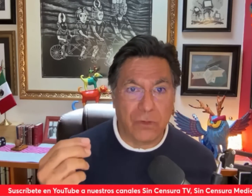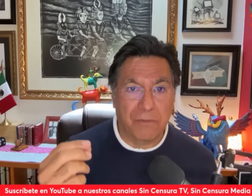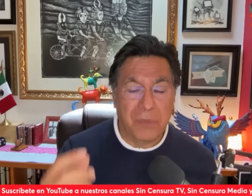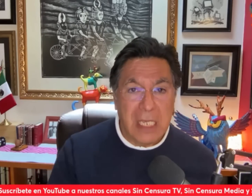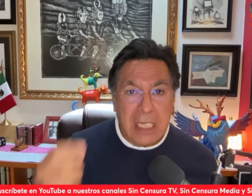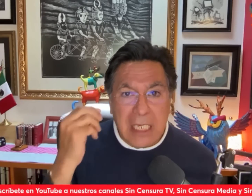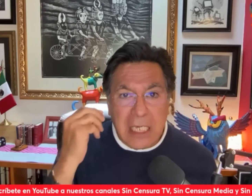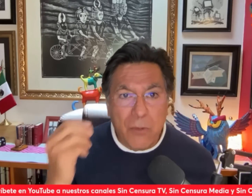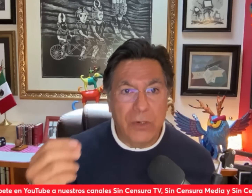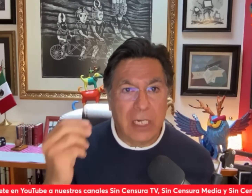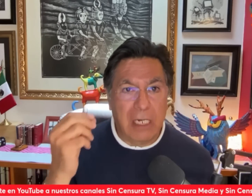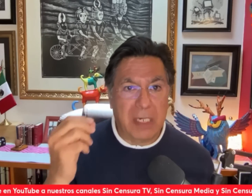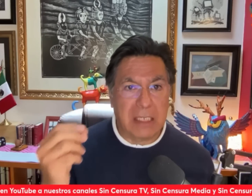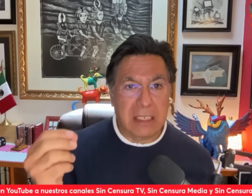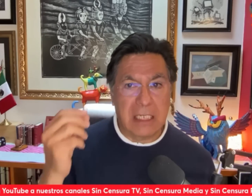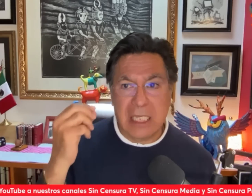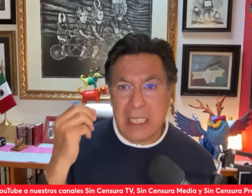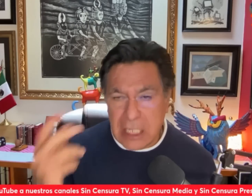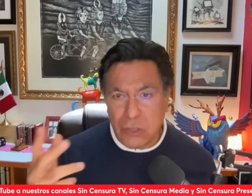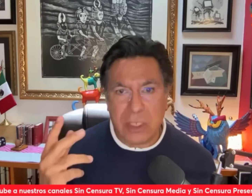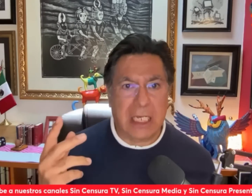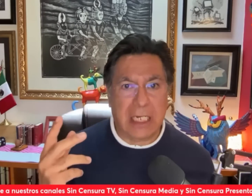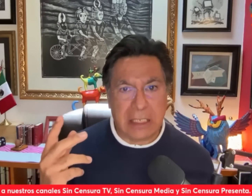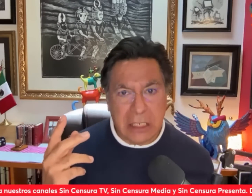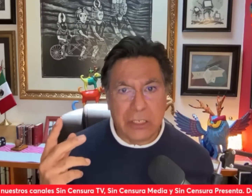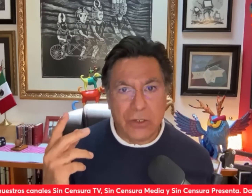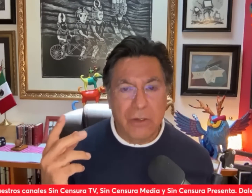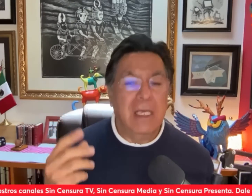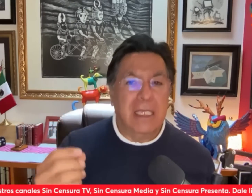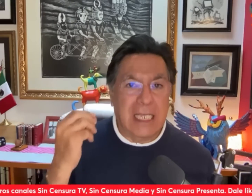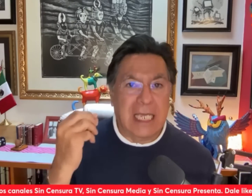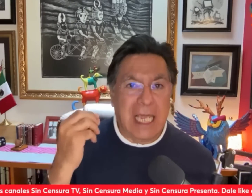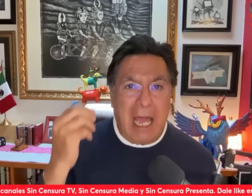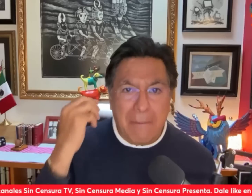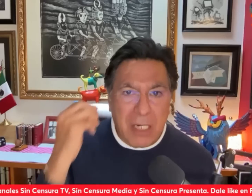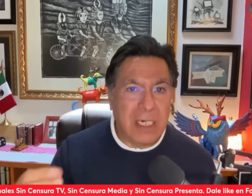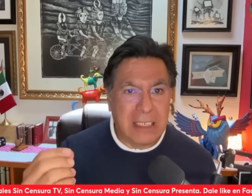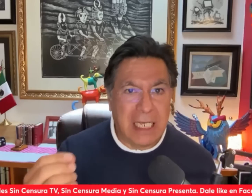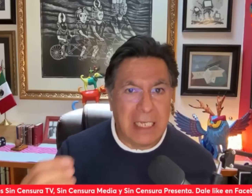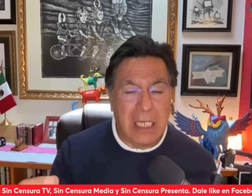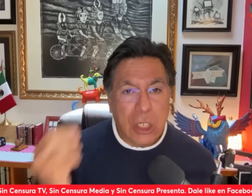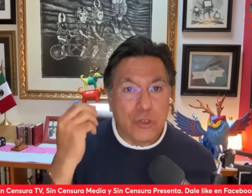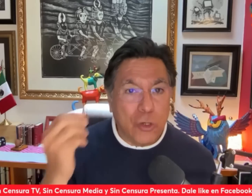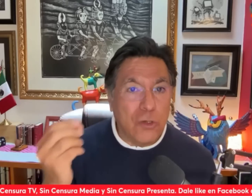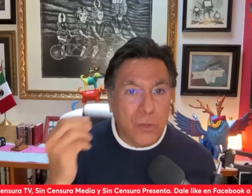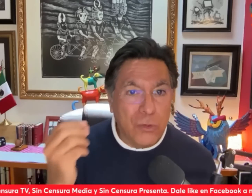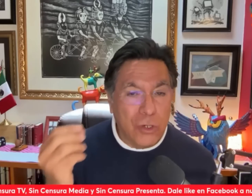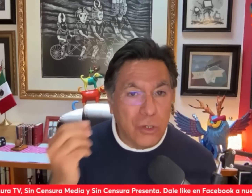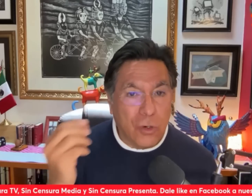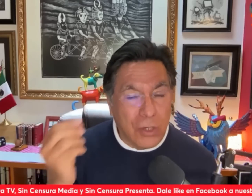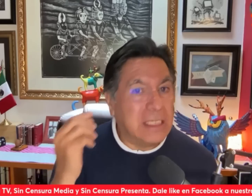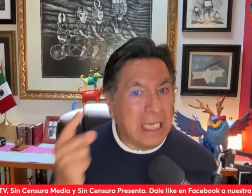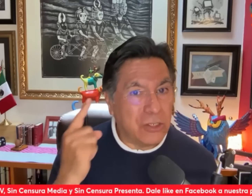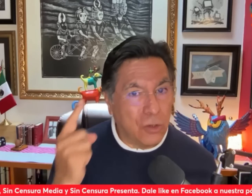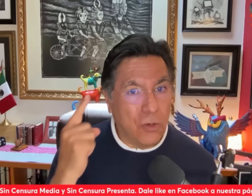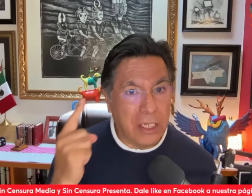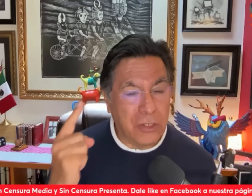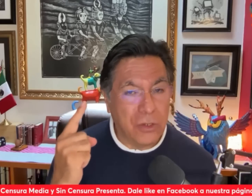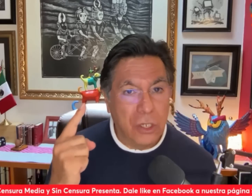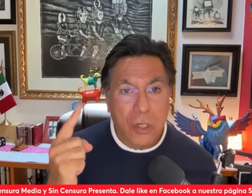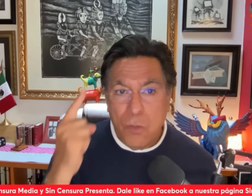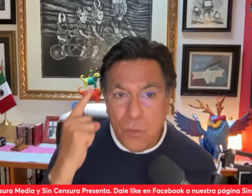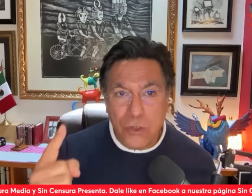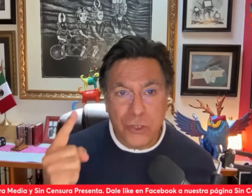futuro. Y qué bueno que el presidente hizo este ejercicio de que a mano alzada, todo mundo, con este solo